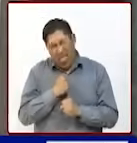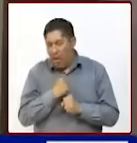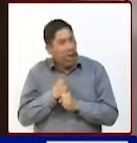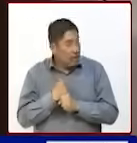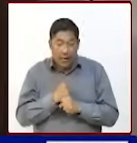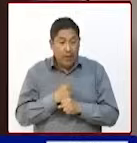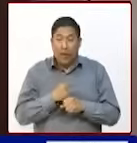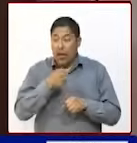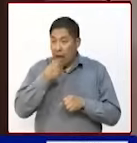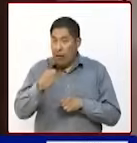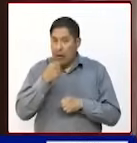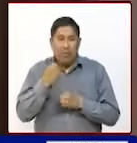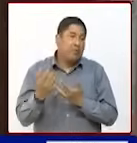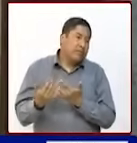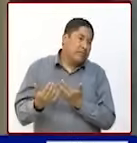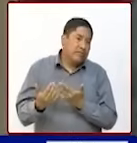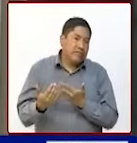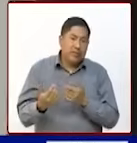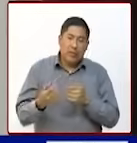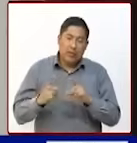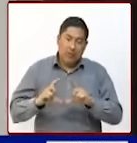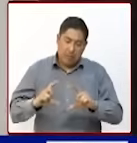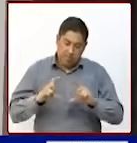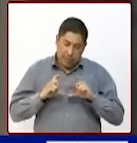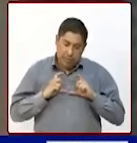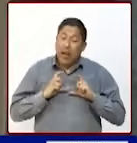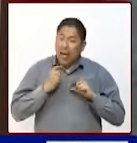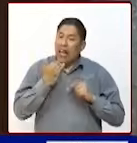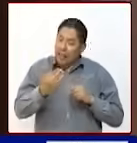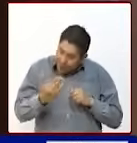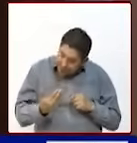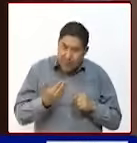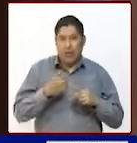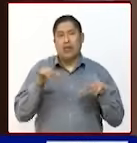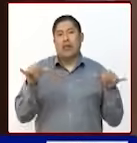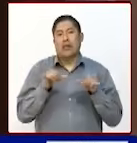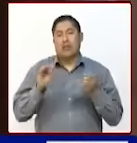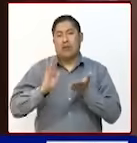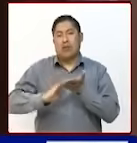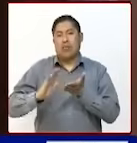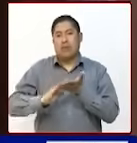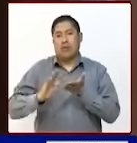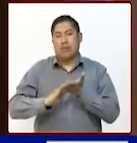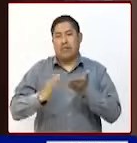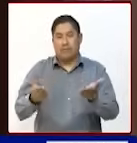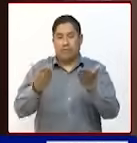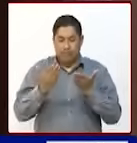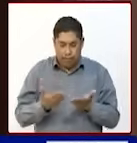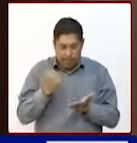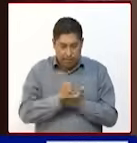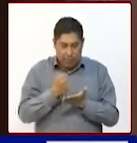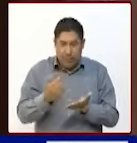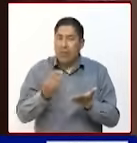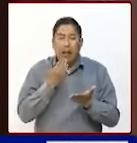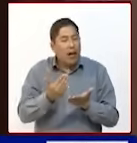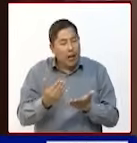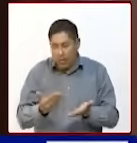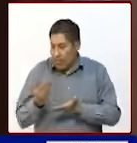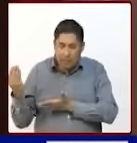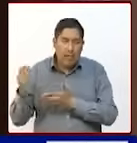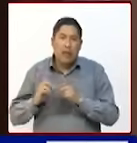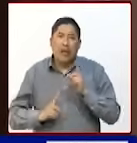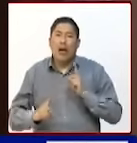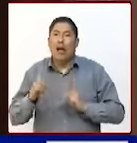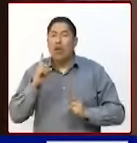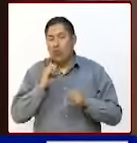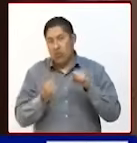Hay periodistas que todavía están con la acreditación, pero además también el tema de los permisos para circular justamente en los vehículos